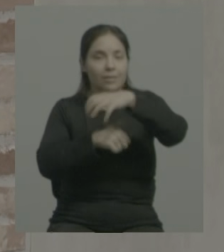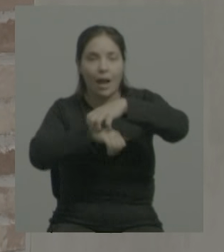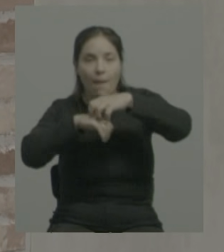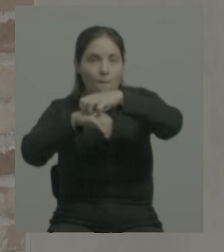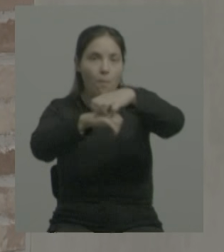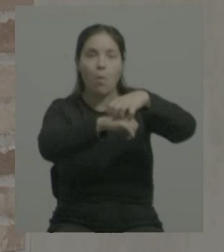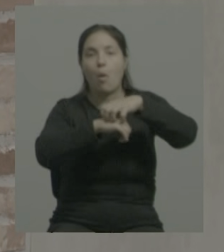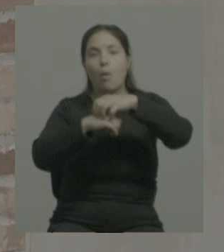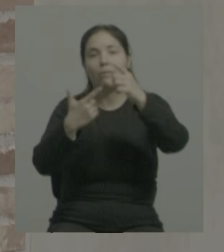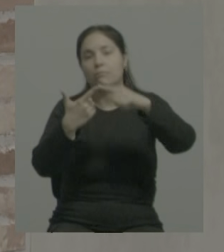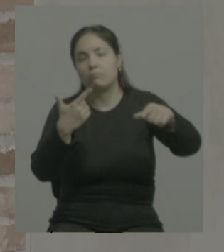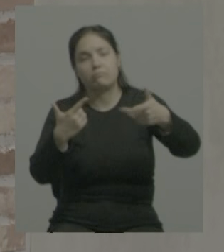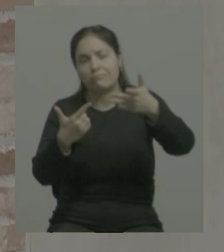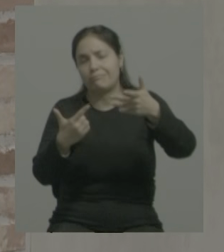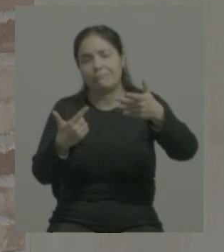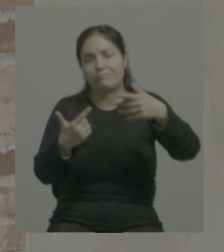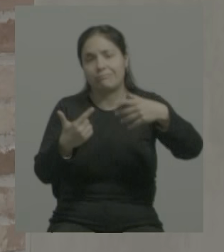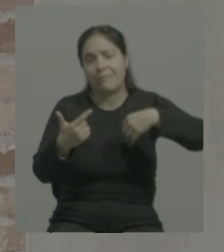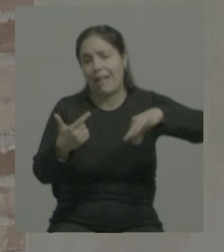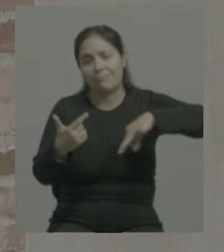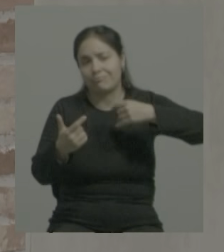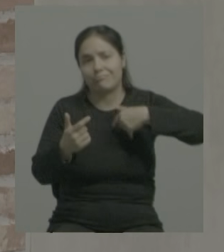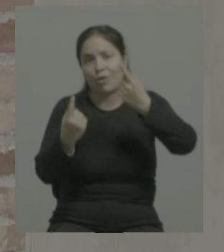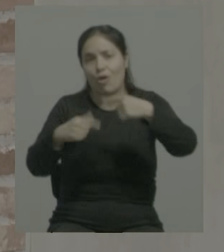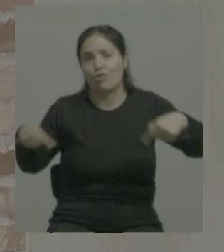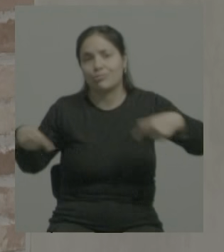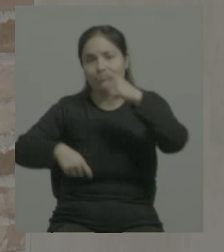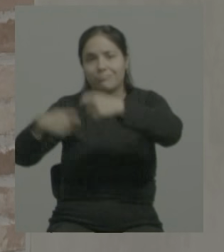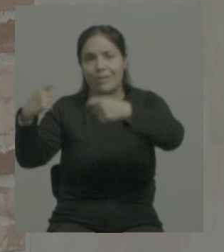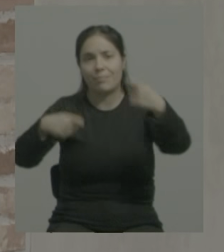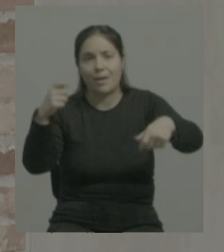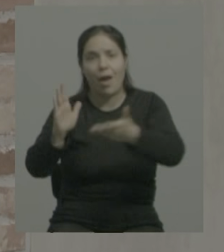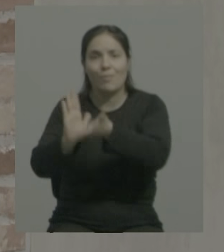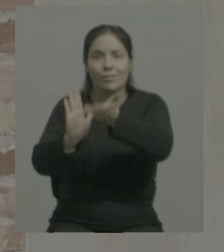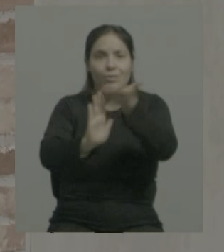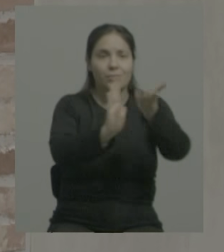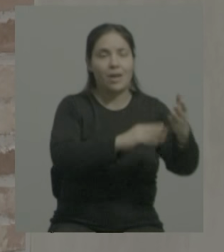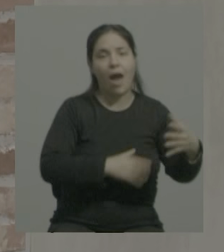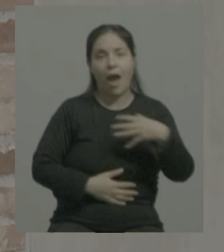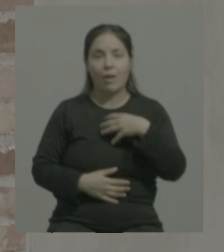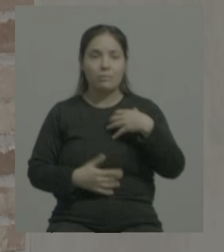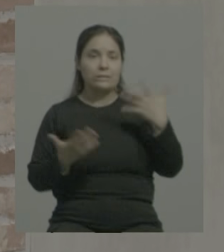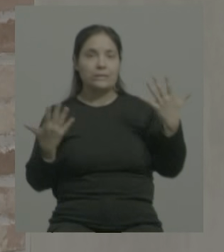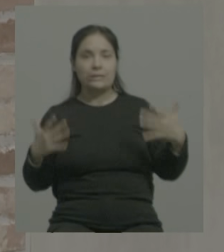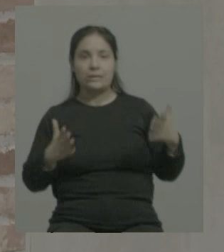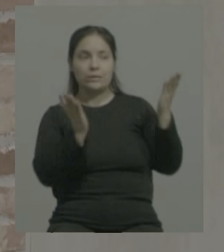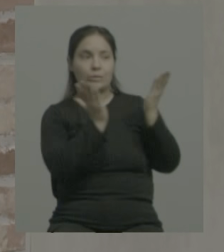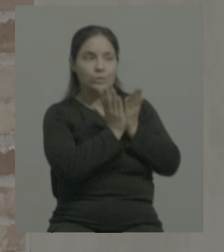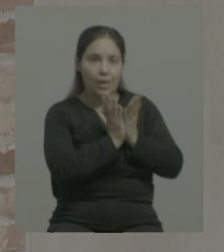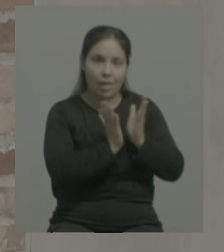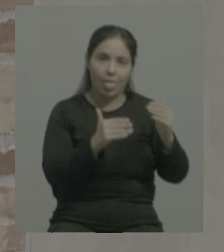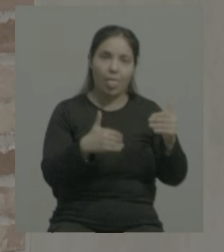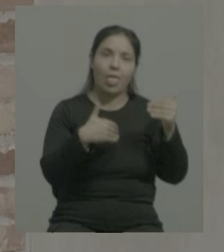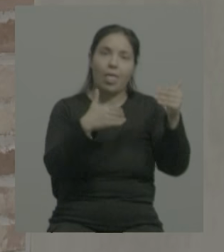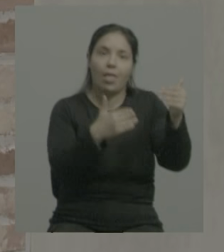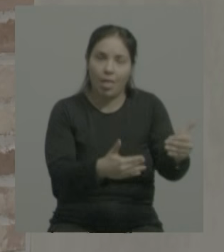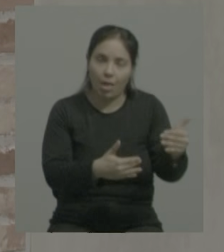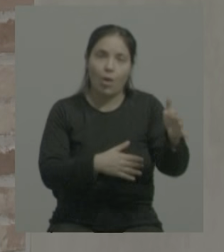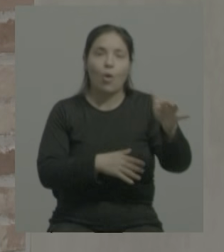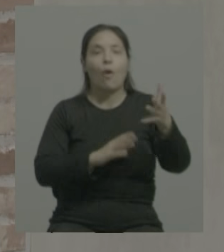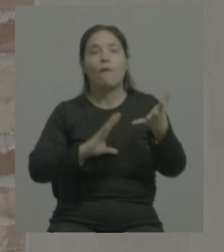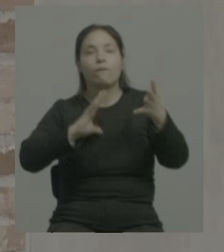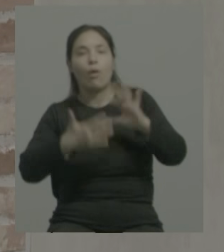vida misma por día, cómo hay alumnos que han decidido posponer el cursado, cambiar la modalidad en la cual vienen a tomar